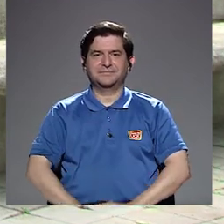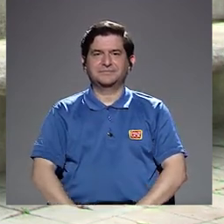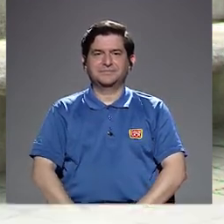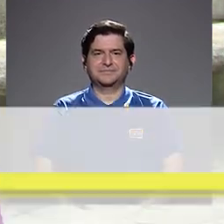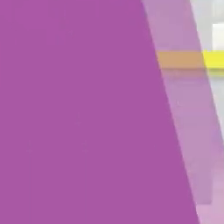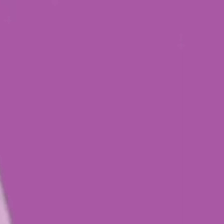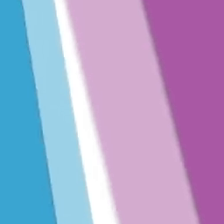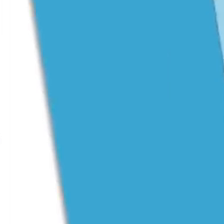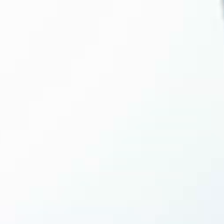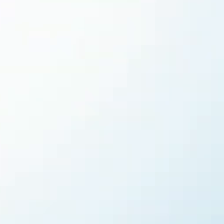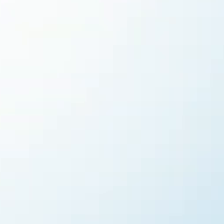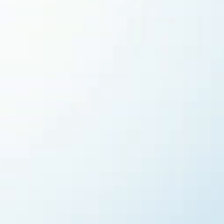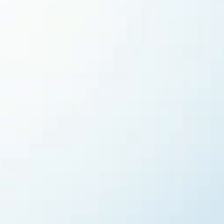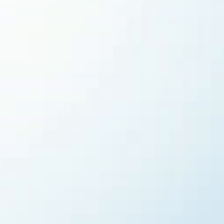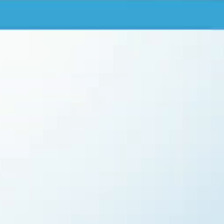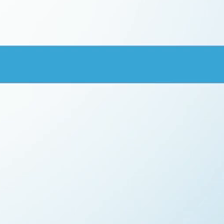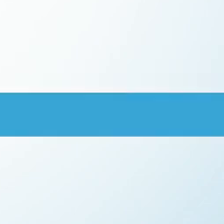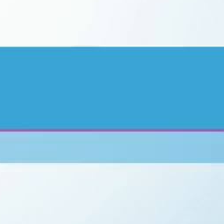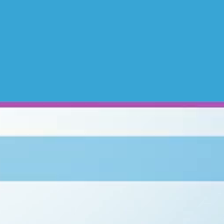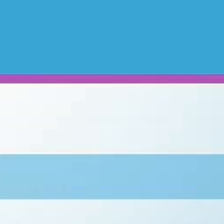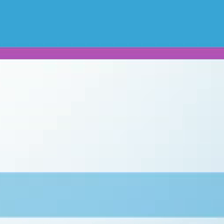pausa.